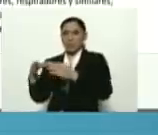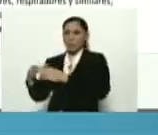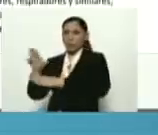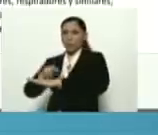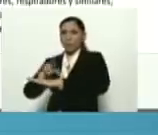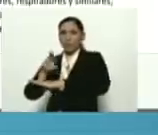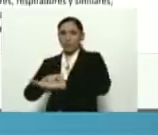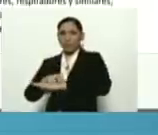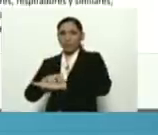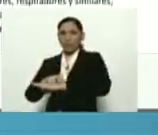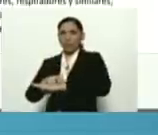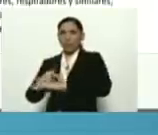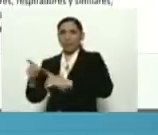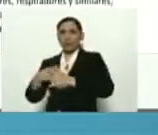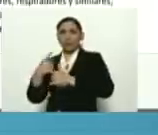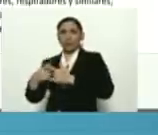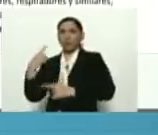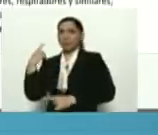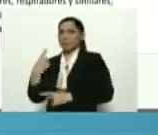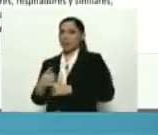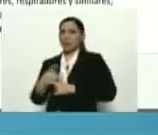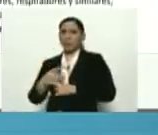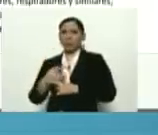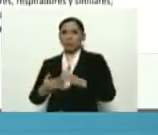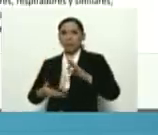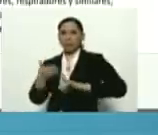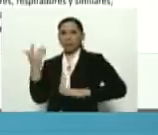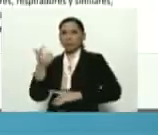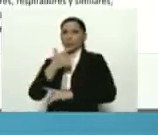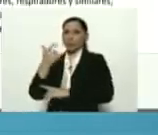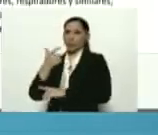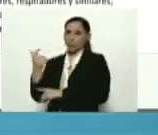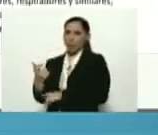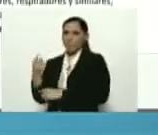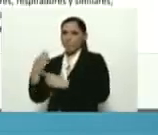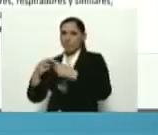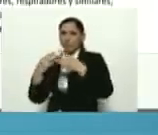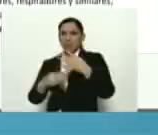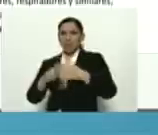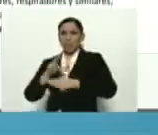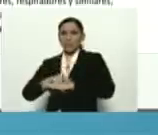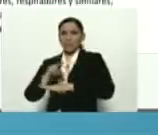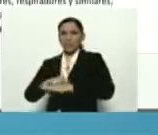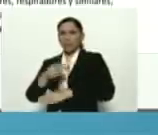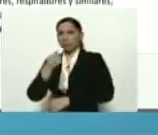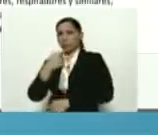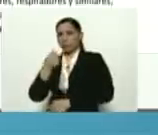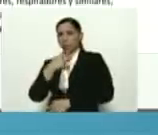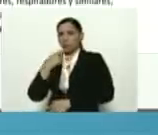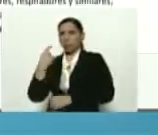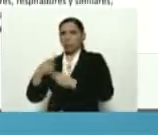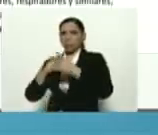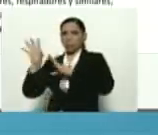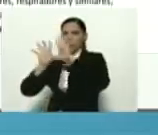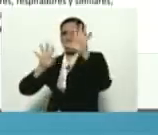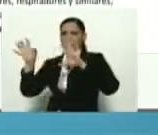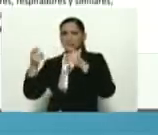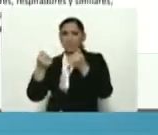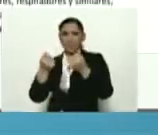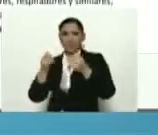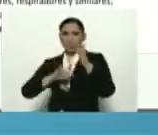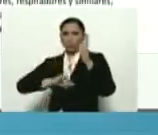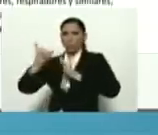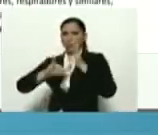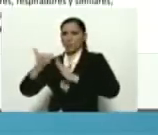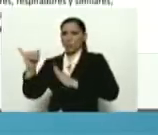médicos. Por lo tanto, tenemos que salir a buscar estos insumos y estos medicamentos al exterior a precios muy altos y